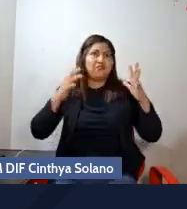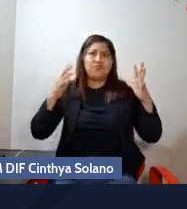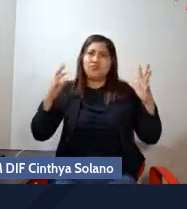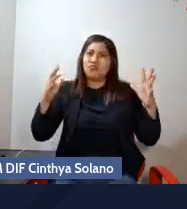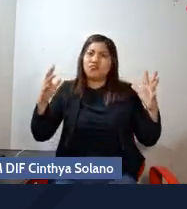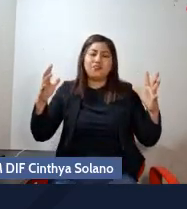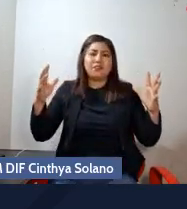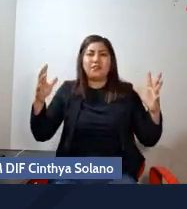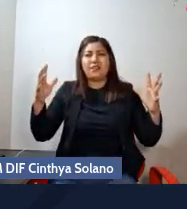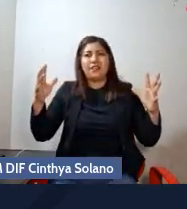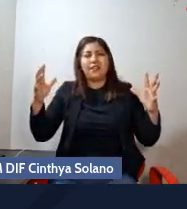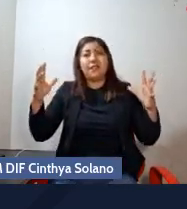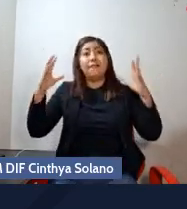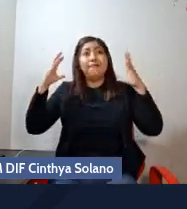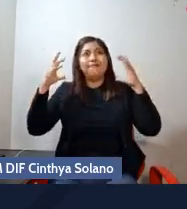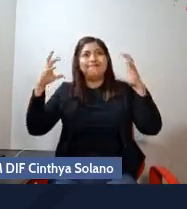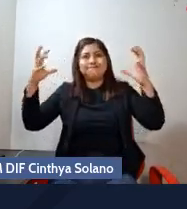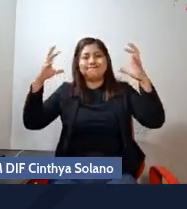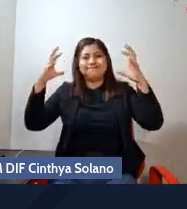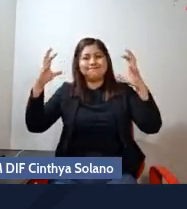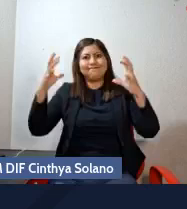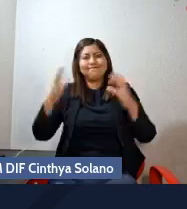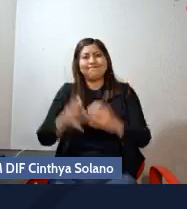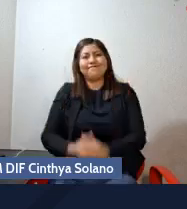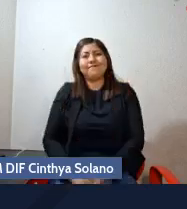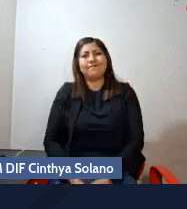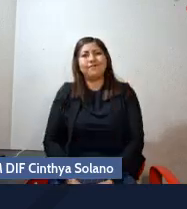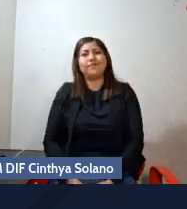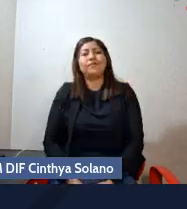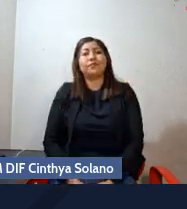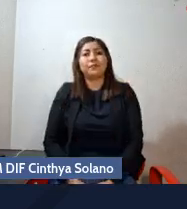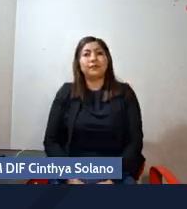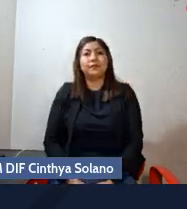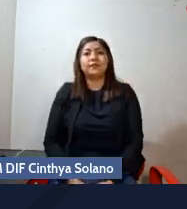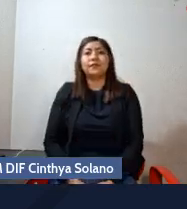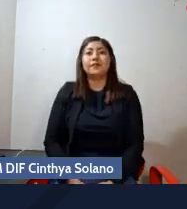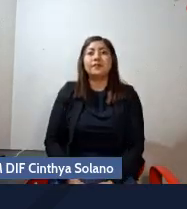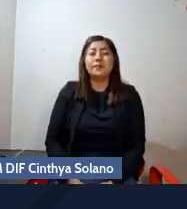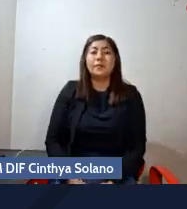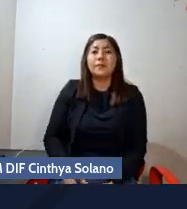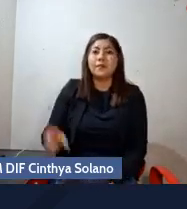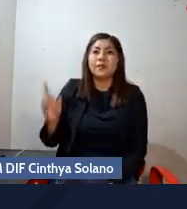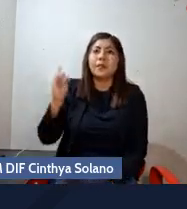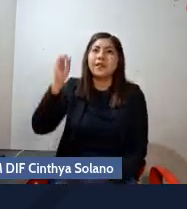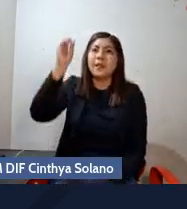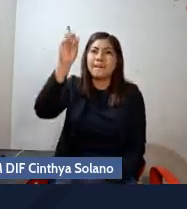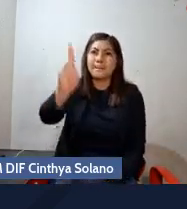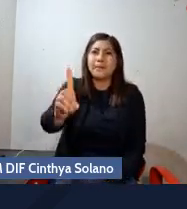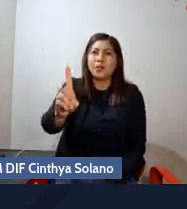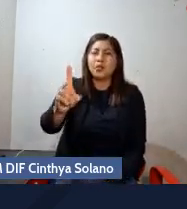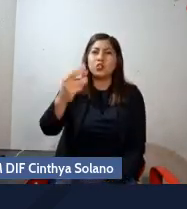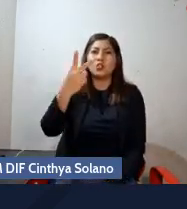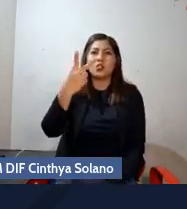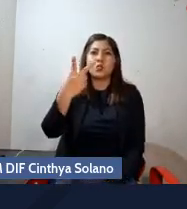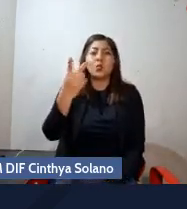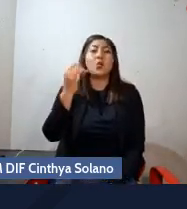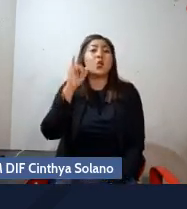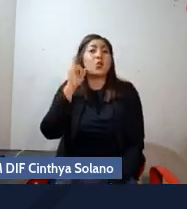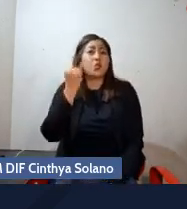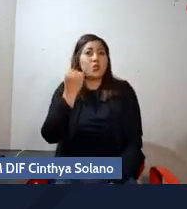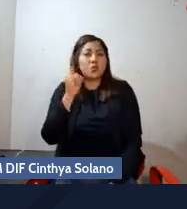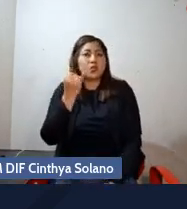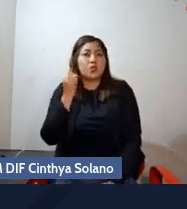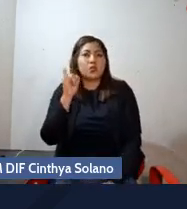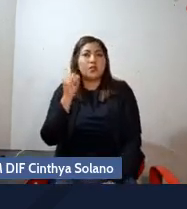estará votando este domingo 2 de junio. Así que bueno, pues creo que con esta responsabilidad de